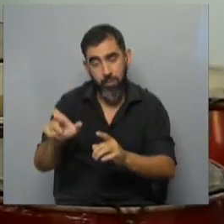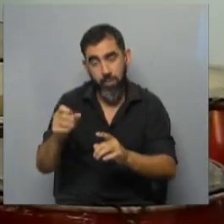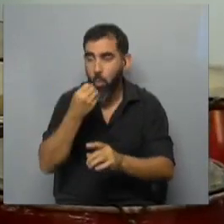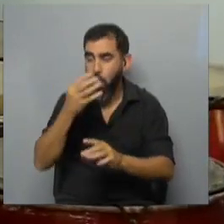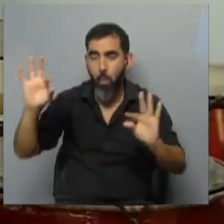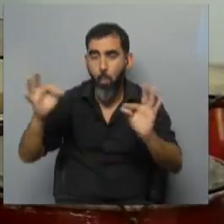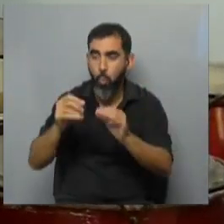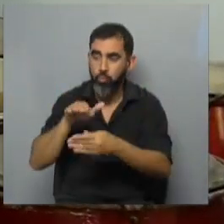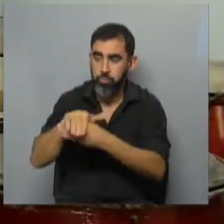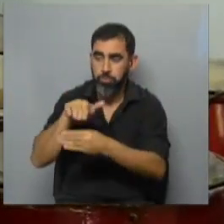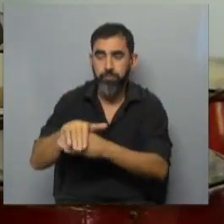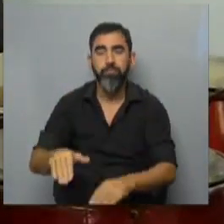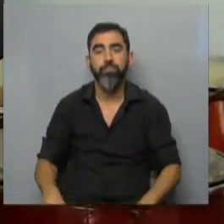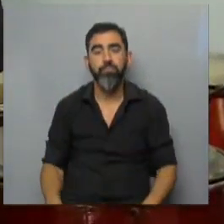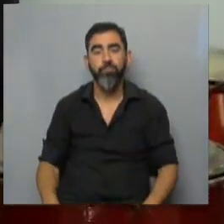halago